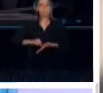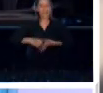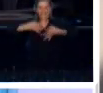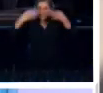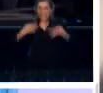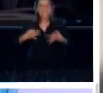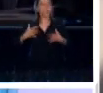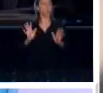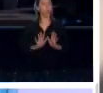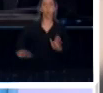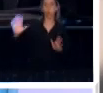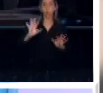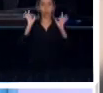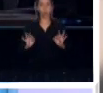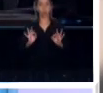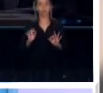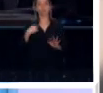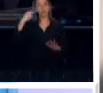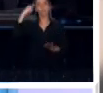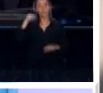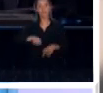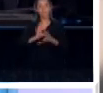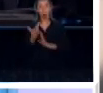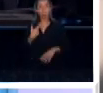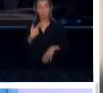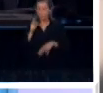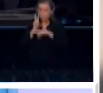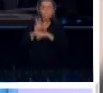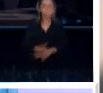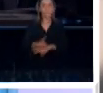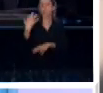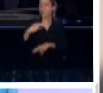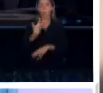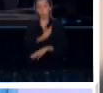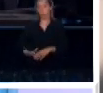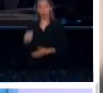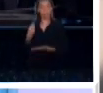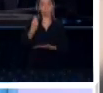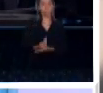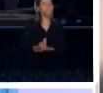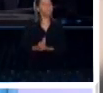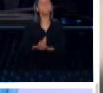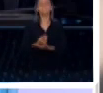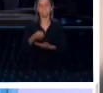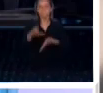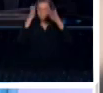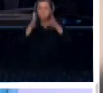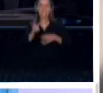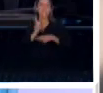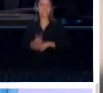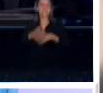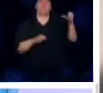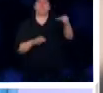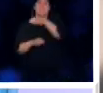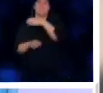hacia lugares donde están los votos, ¿no? Esa necesidad de sostenerse en el poder a cualquier tiempo, a cualquier costo. Y el